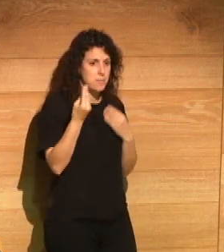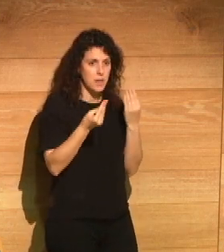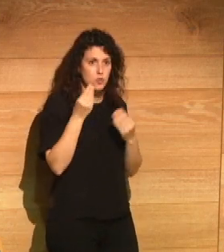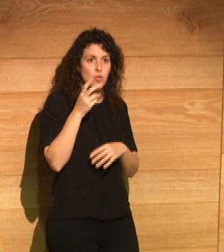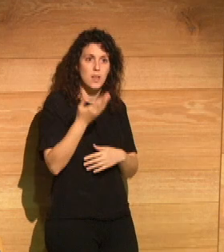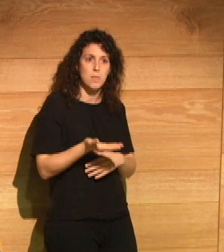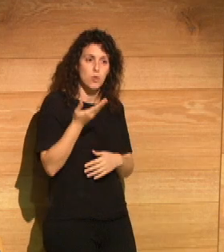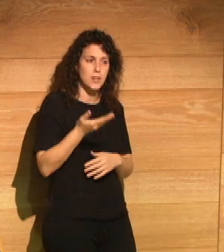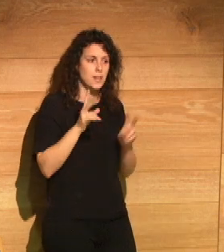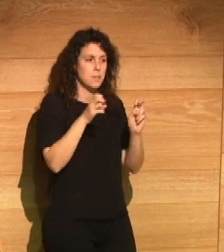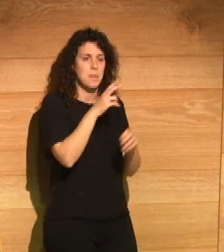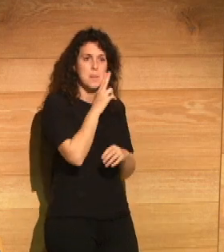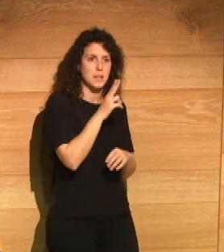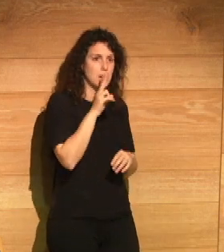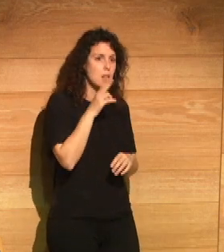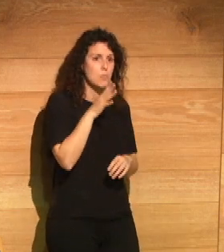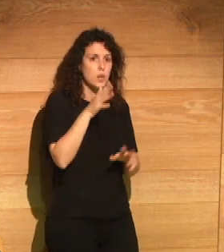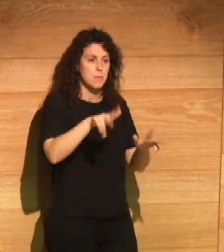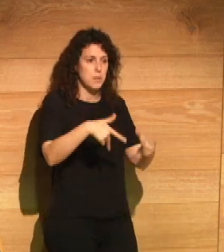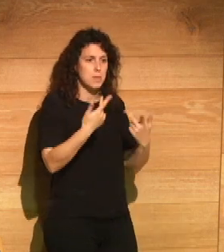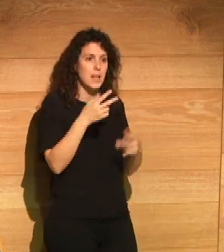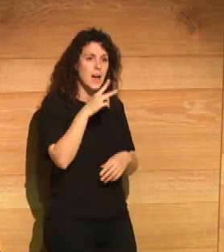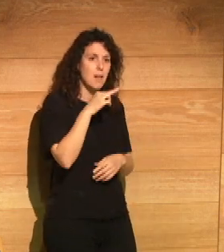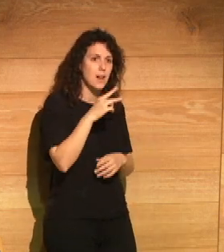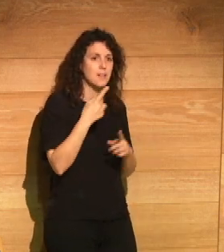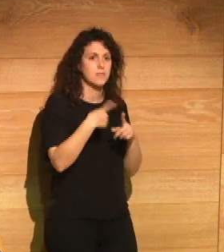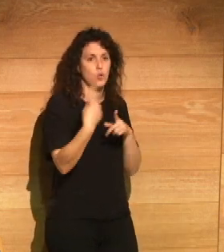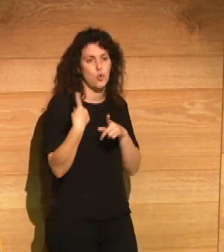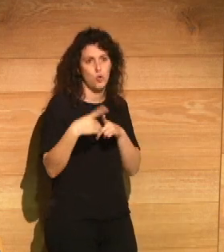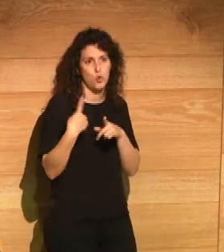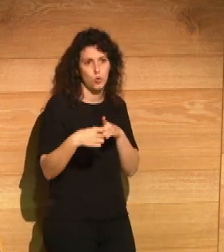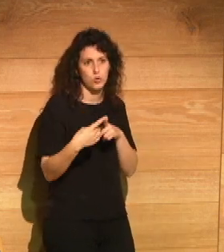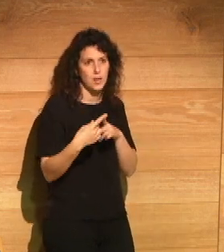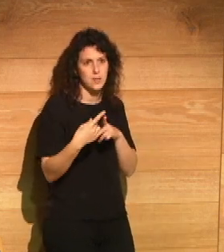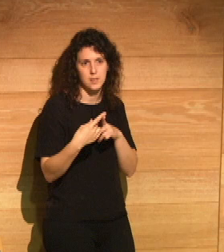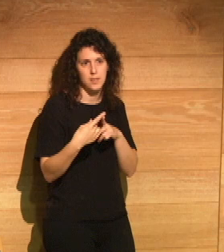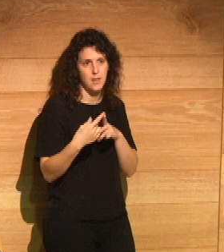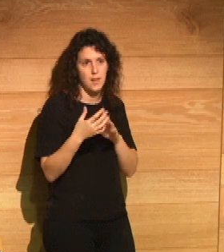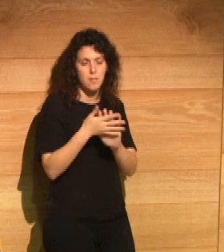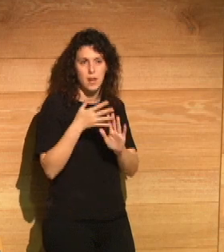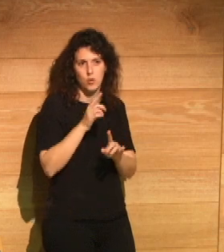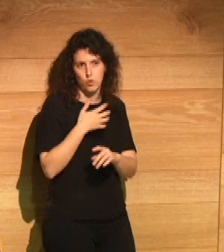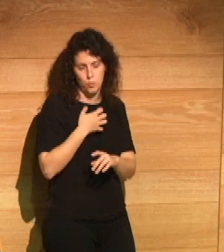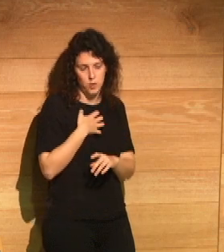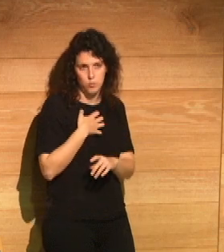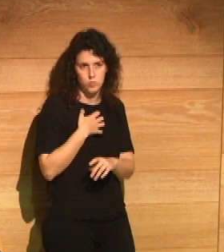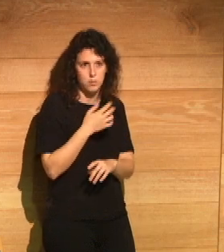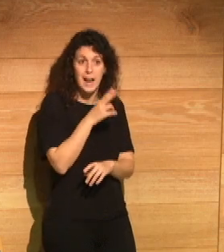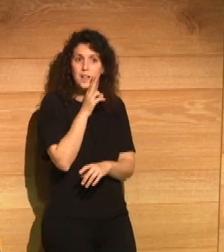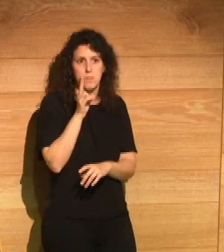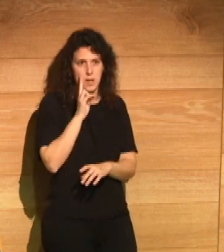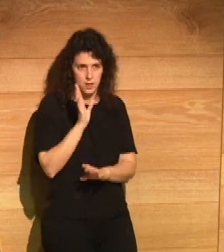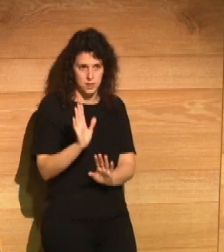la maternidad porque me permite hablar de las cosas que no debemos hablar y que no debemos decir las madres.